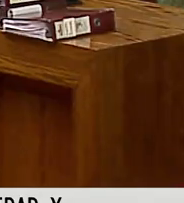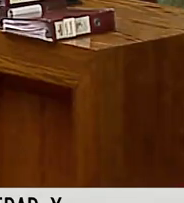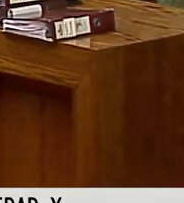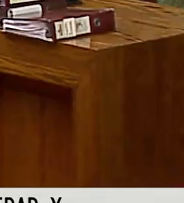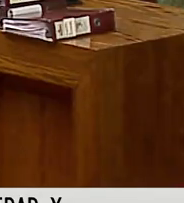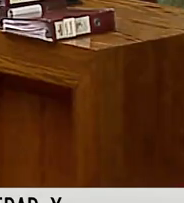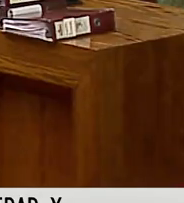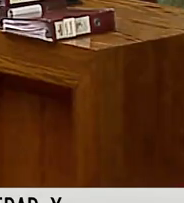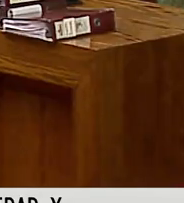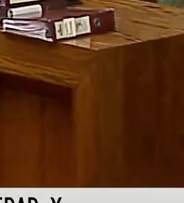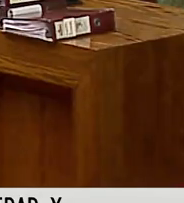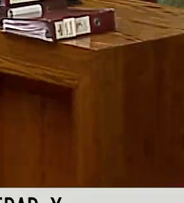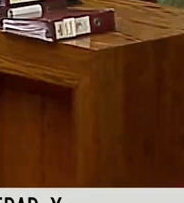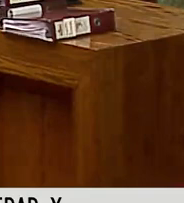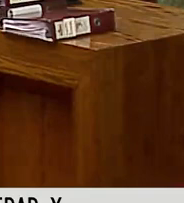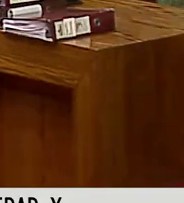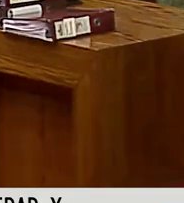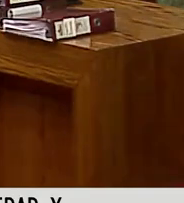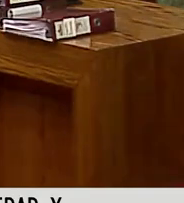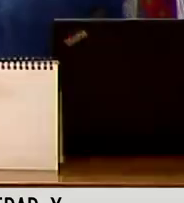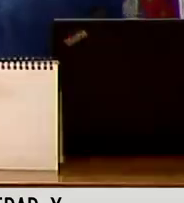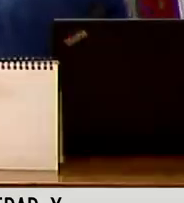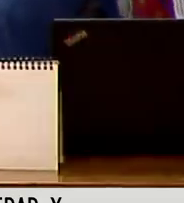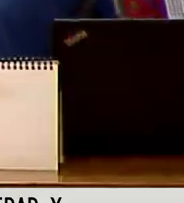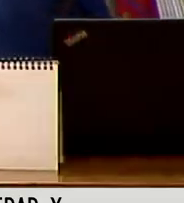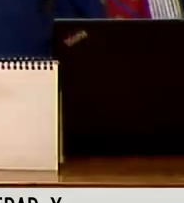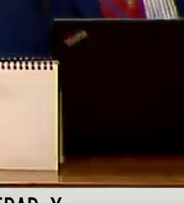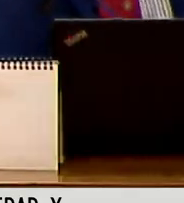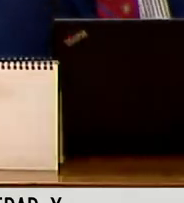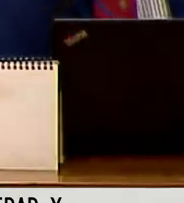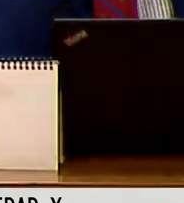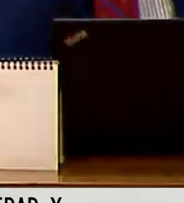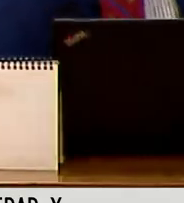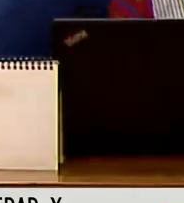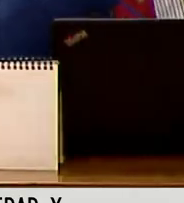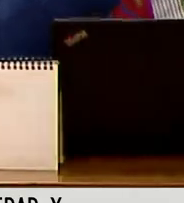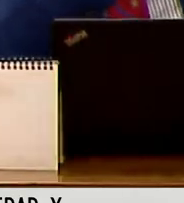han votado todas las señoras y los señores diputados Rivas